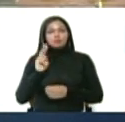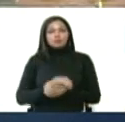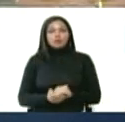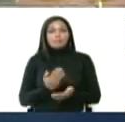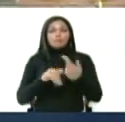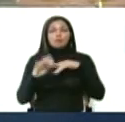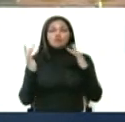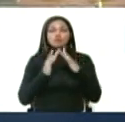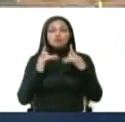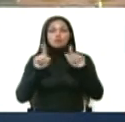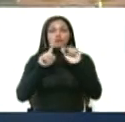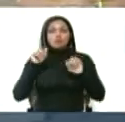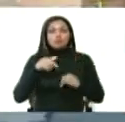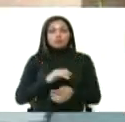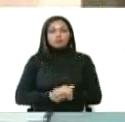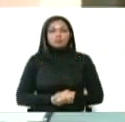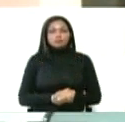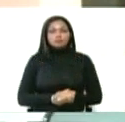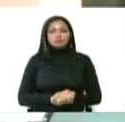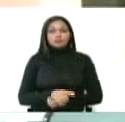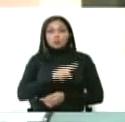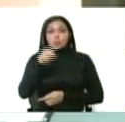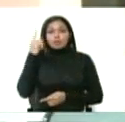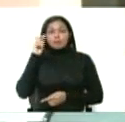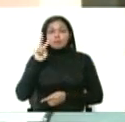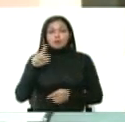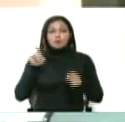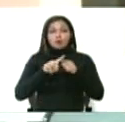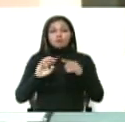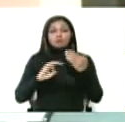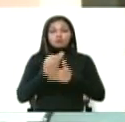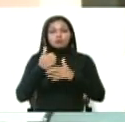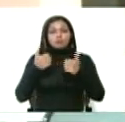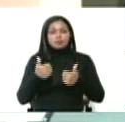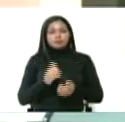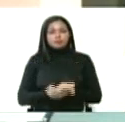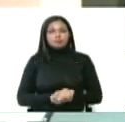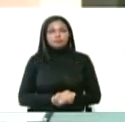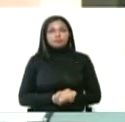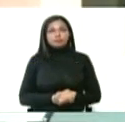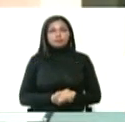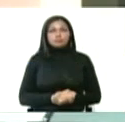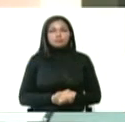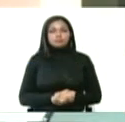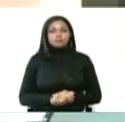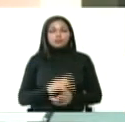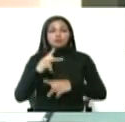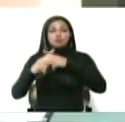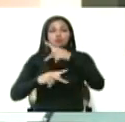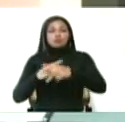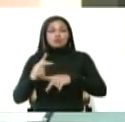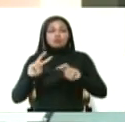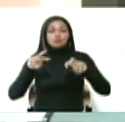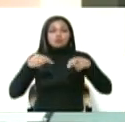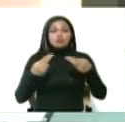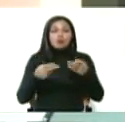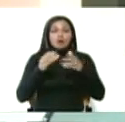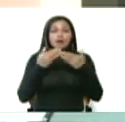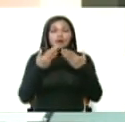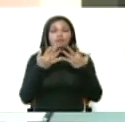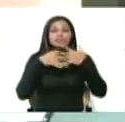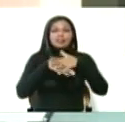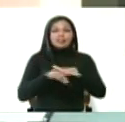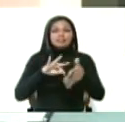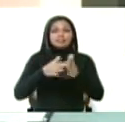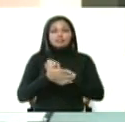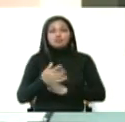Vámonos inmediatamente para que ustedes vean cómo funciona el proceso de rehabilitación integral, lo que